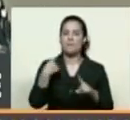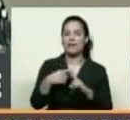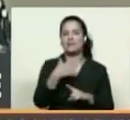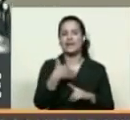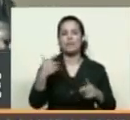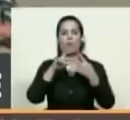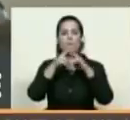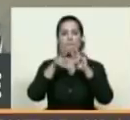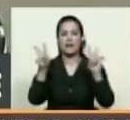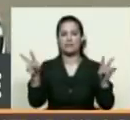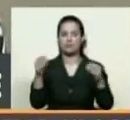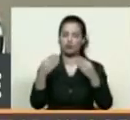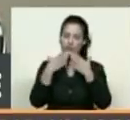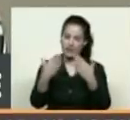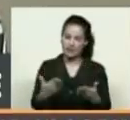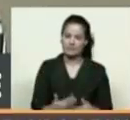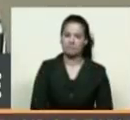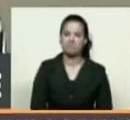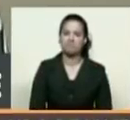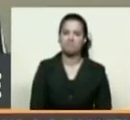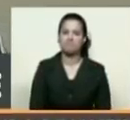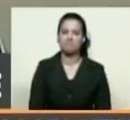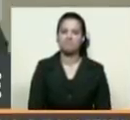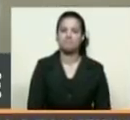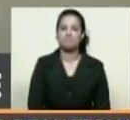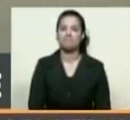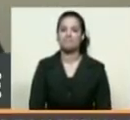paz. Muchísimas gracias.